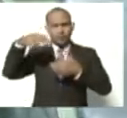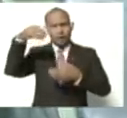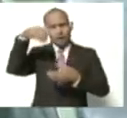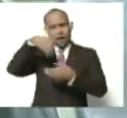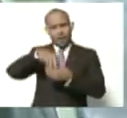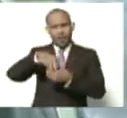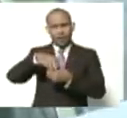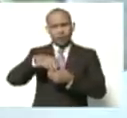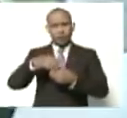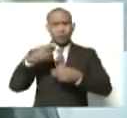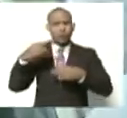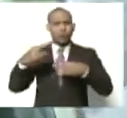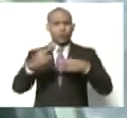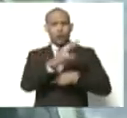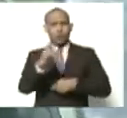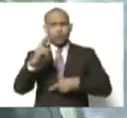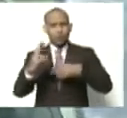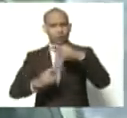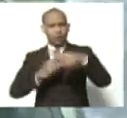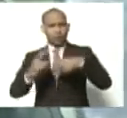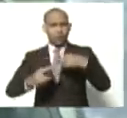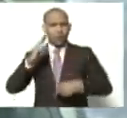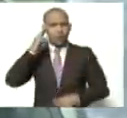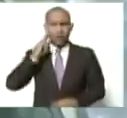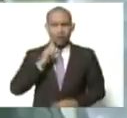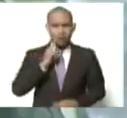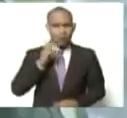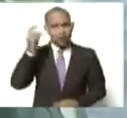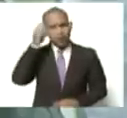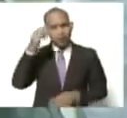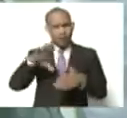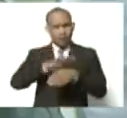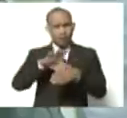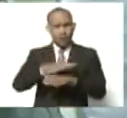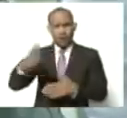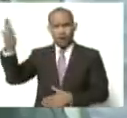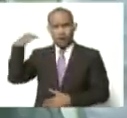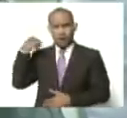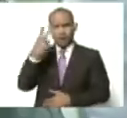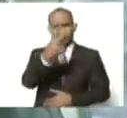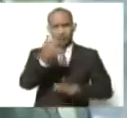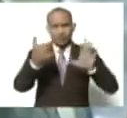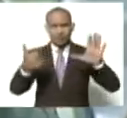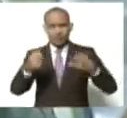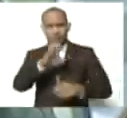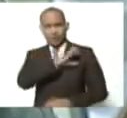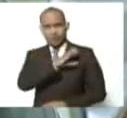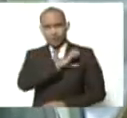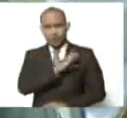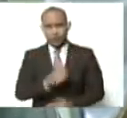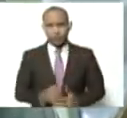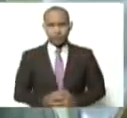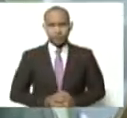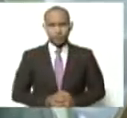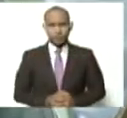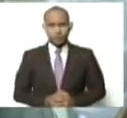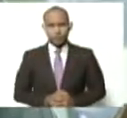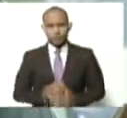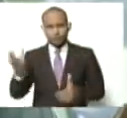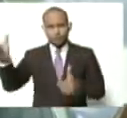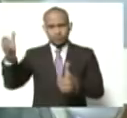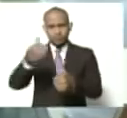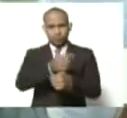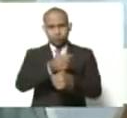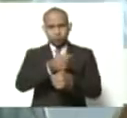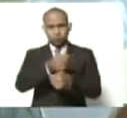República Bolivariana de Venezuela. Y el pasado día martes, 26 de enero, fue capturado